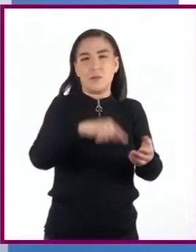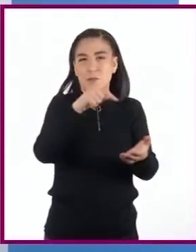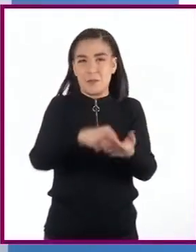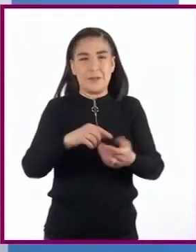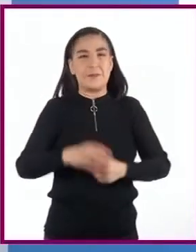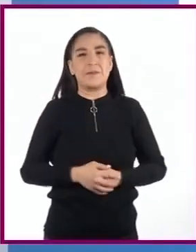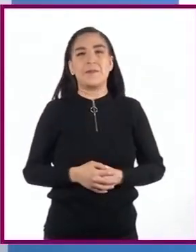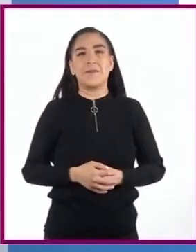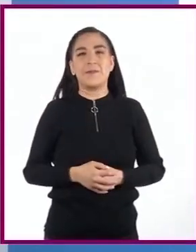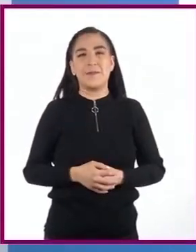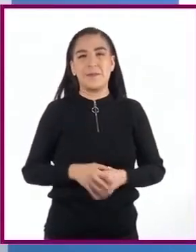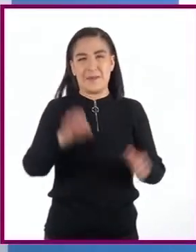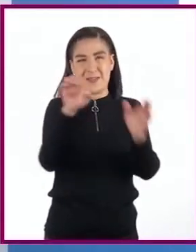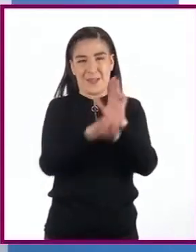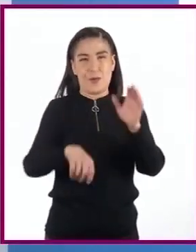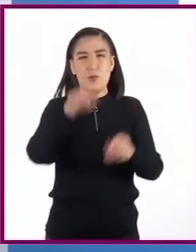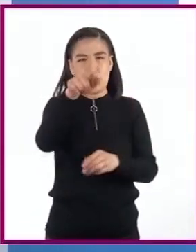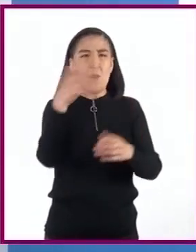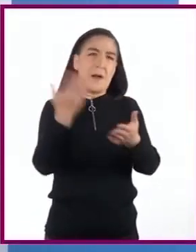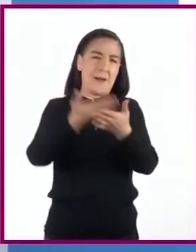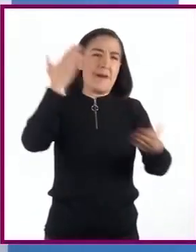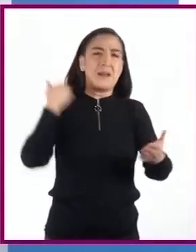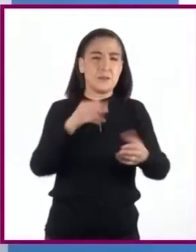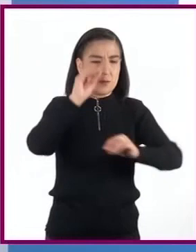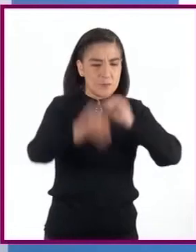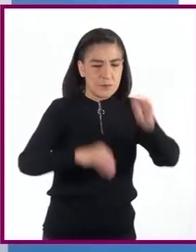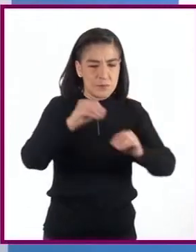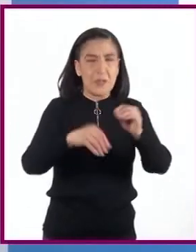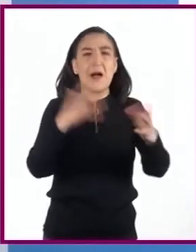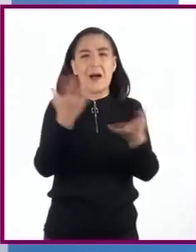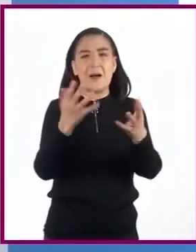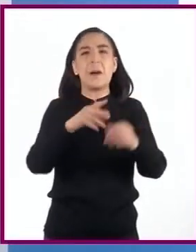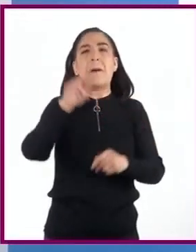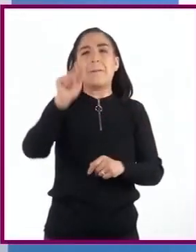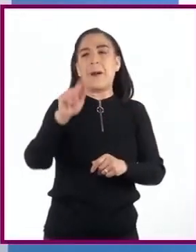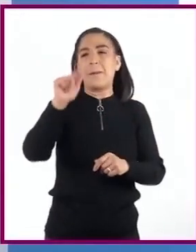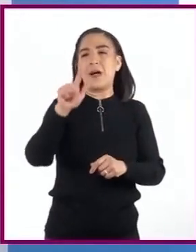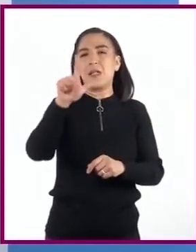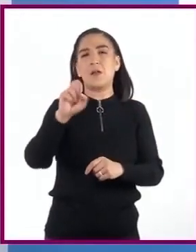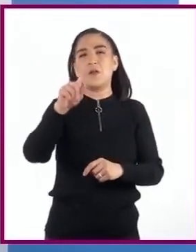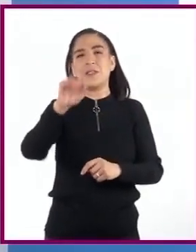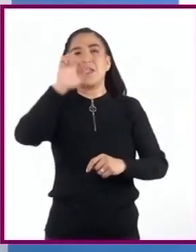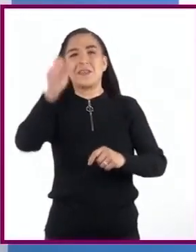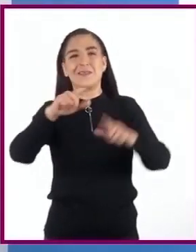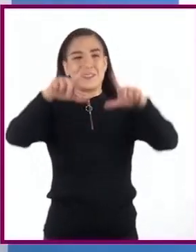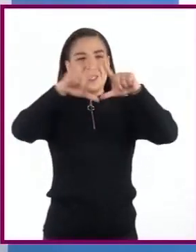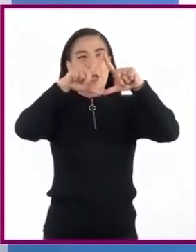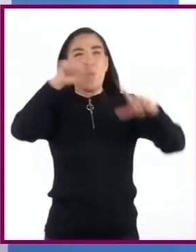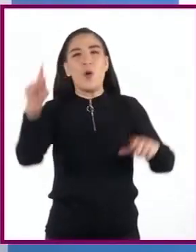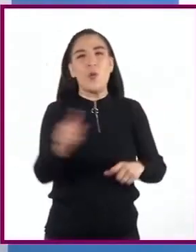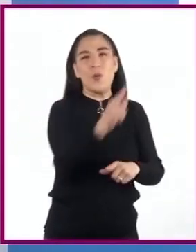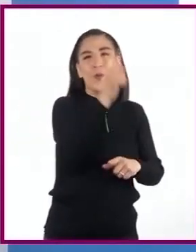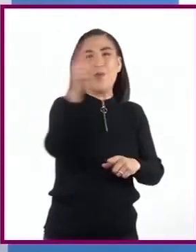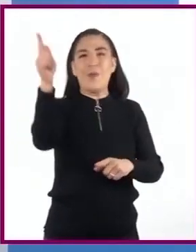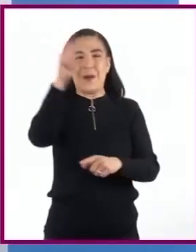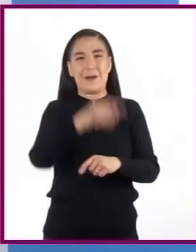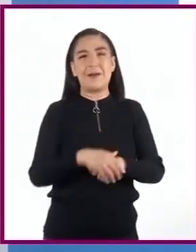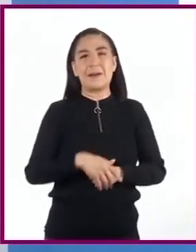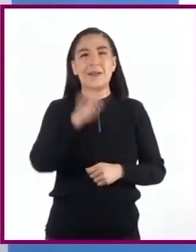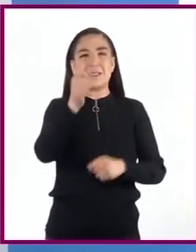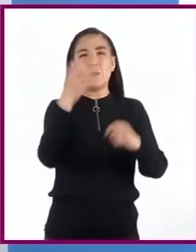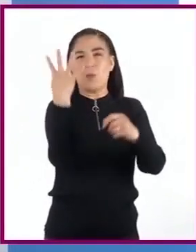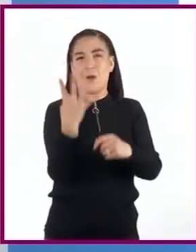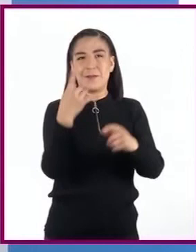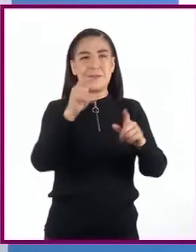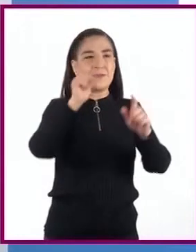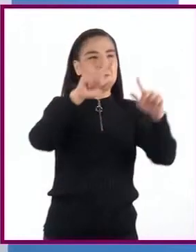ejemplo, ¿han hecho alguna vez un papalote? Un papalote se puede construir de manera que esté formado por 4